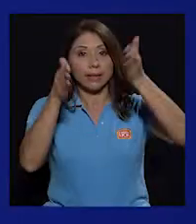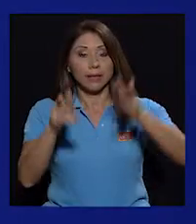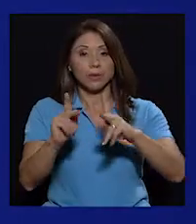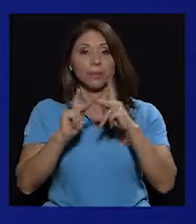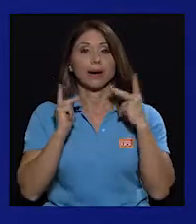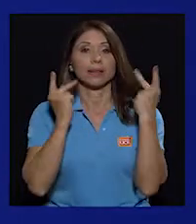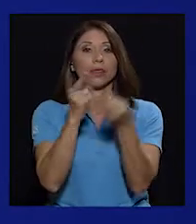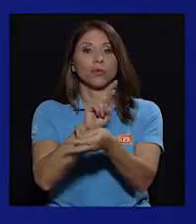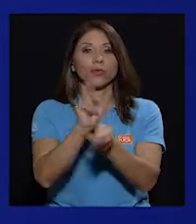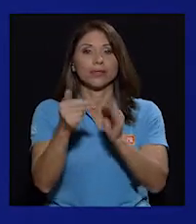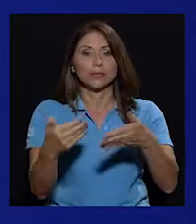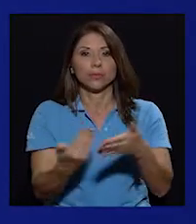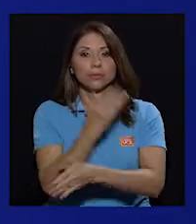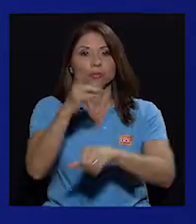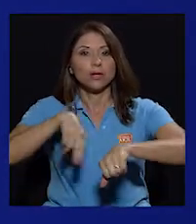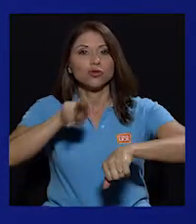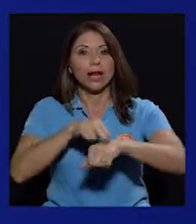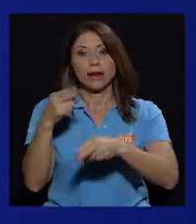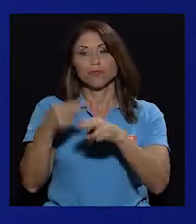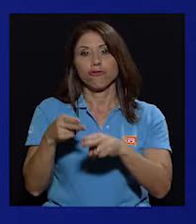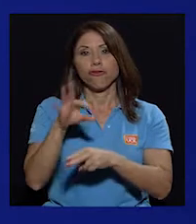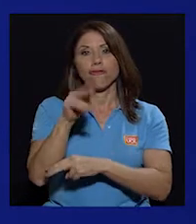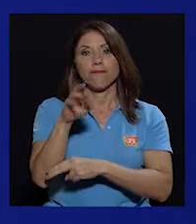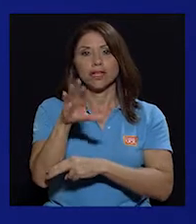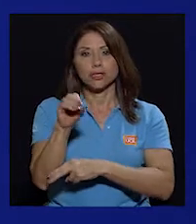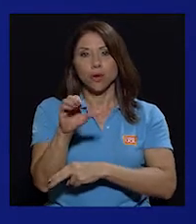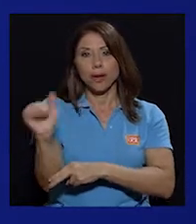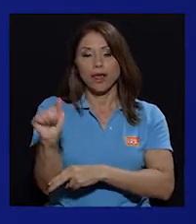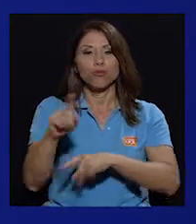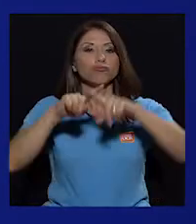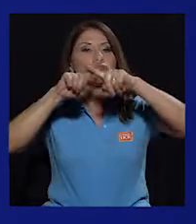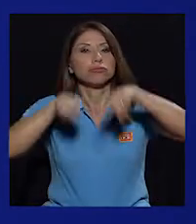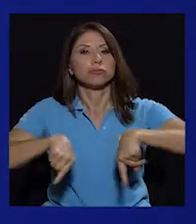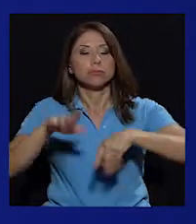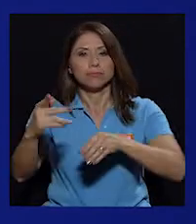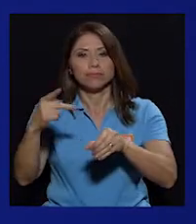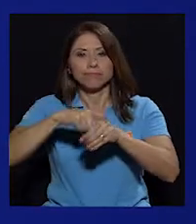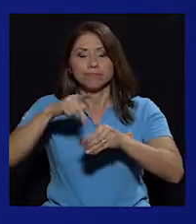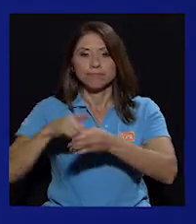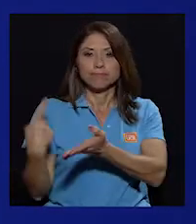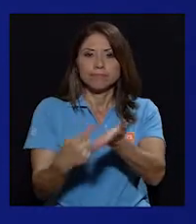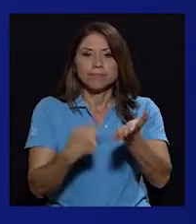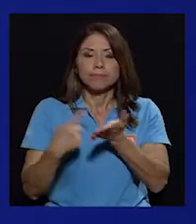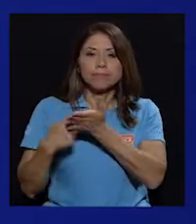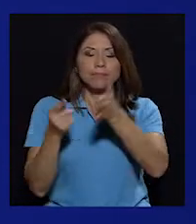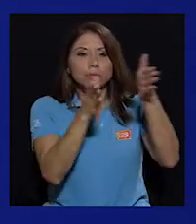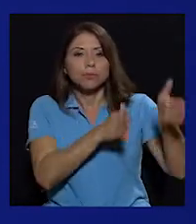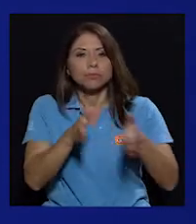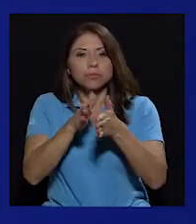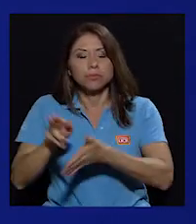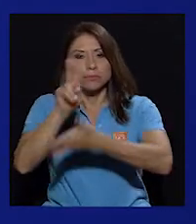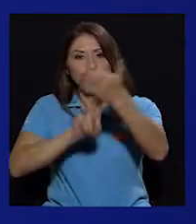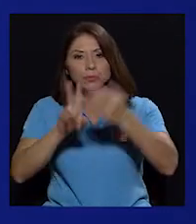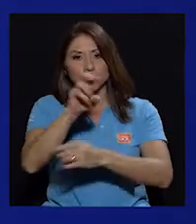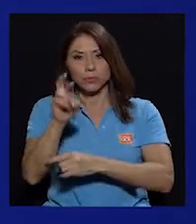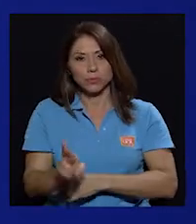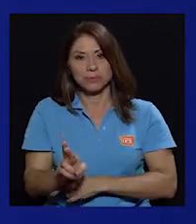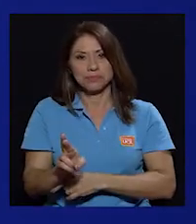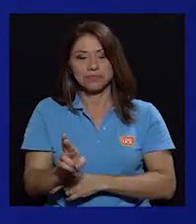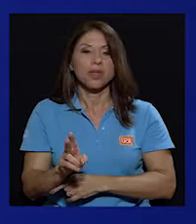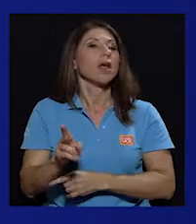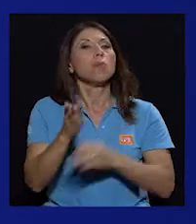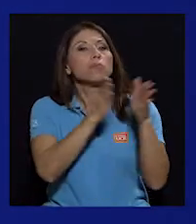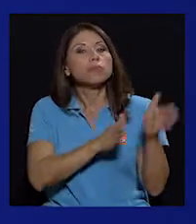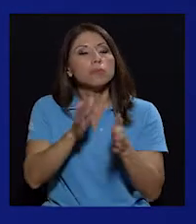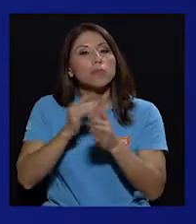El candidato del Partido Restauración Nacional, Fabricio Alvarado, canceló su participación en el debate que organiza la Universidad de Costa